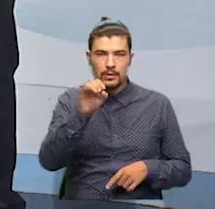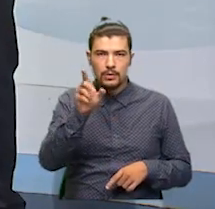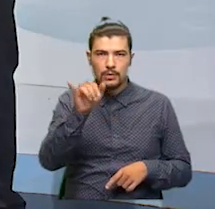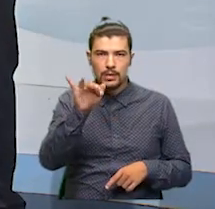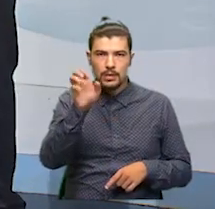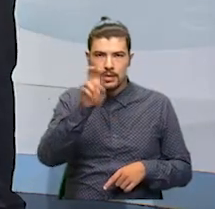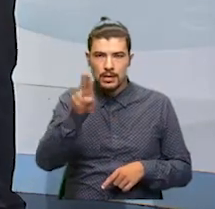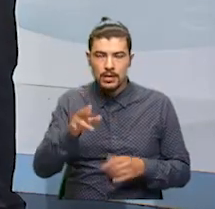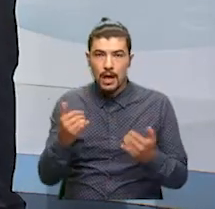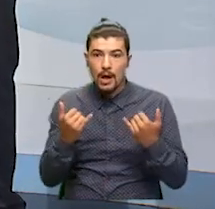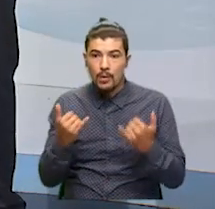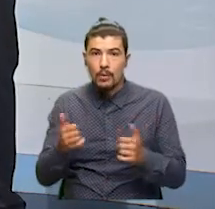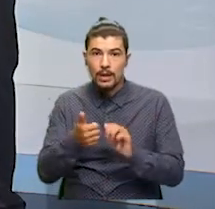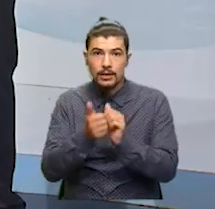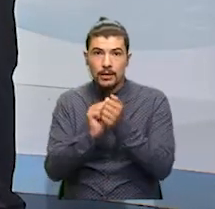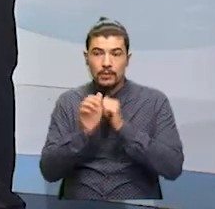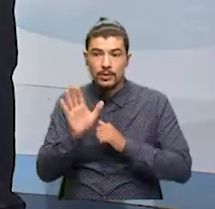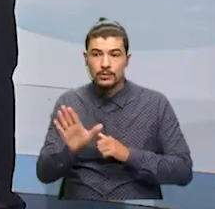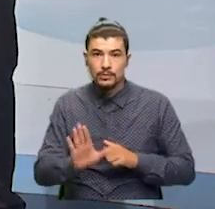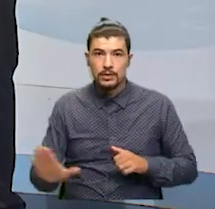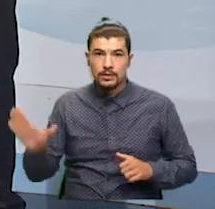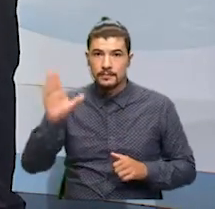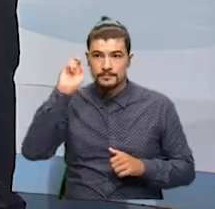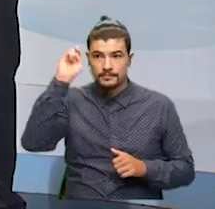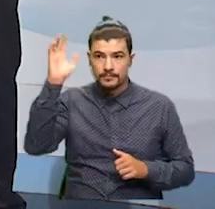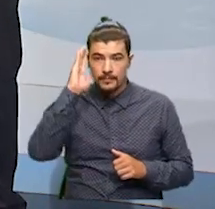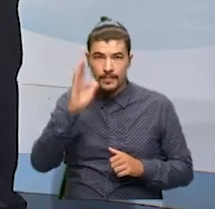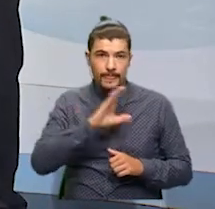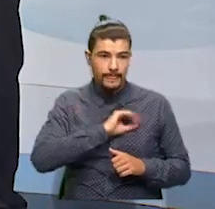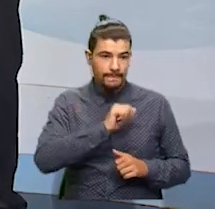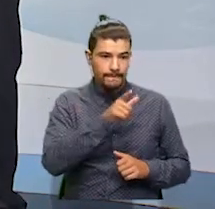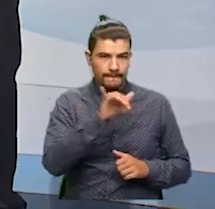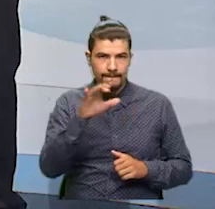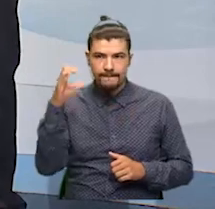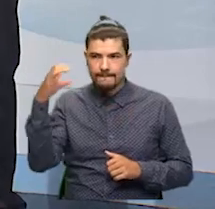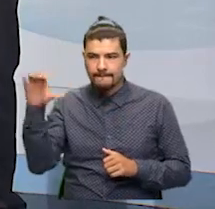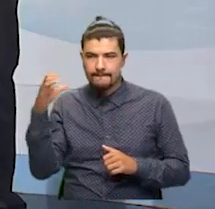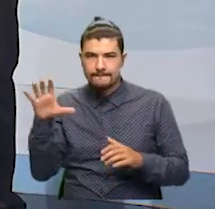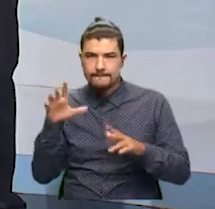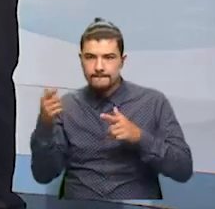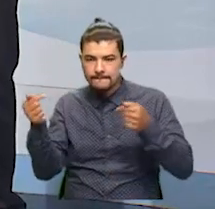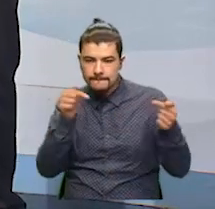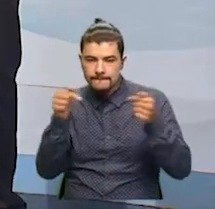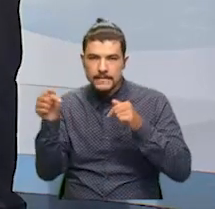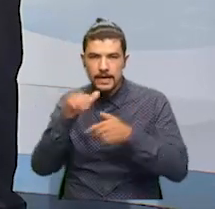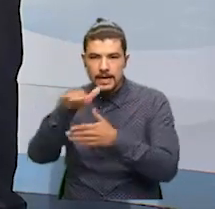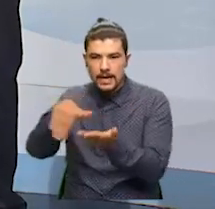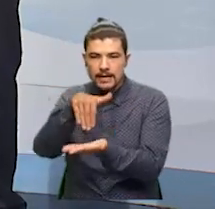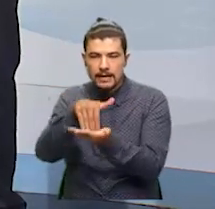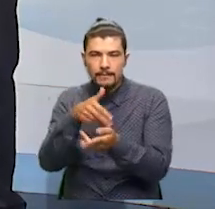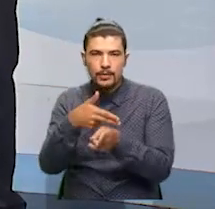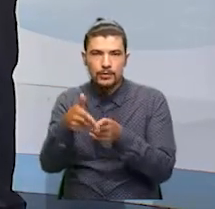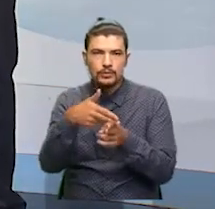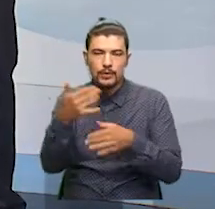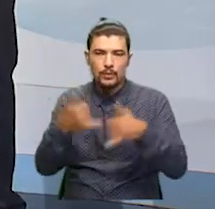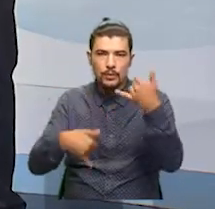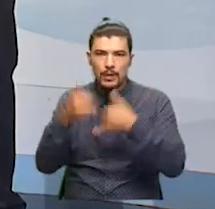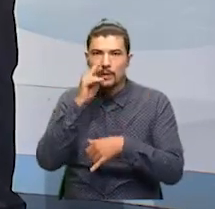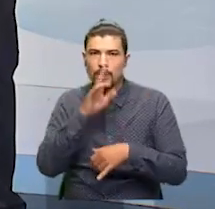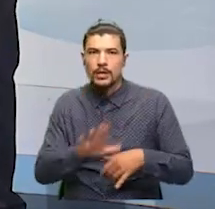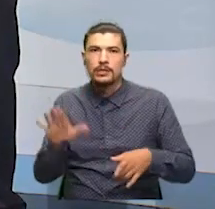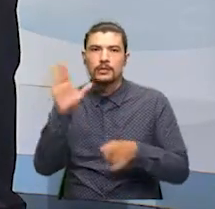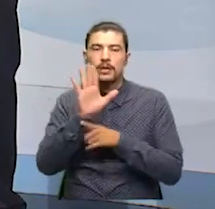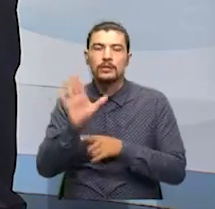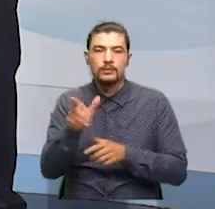Es hora de hablar del deporte de Norte de Santander porque entre Cali y Cúcuta se disputan la sede de los próximos Juegos Nacionales para Servidores Públicos.